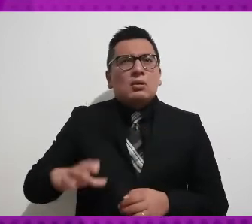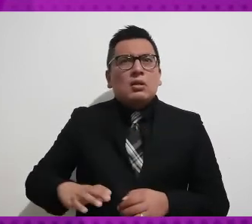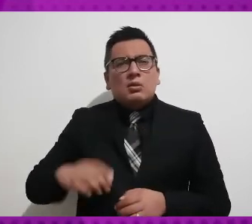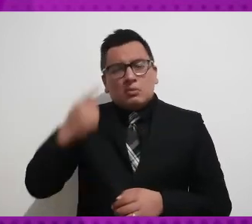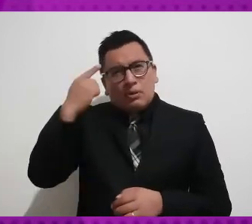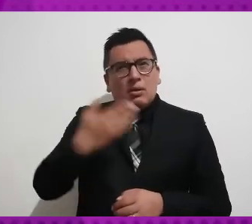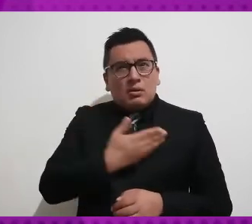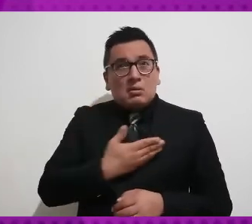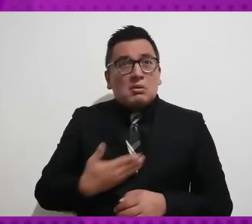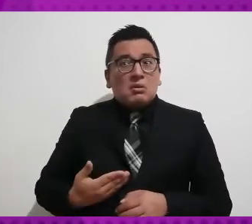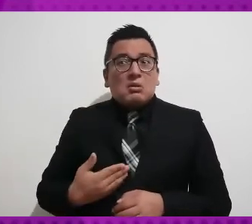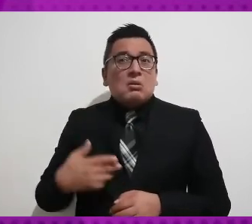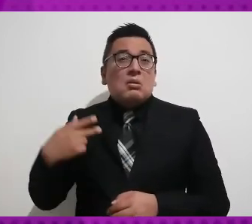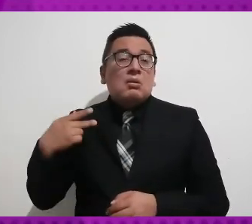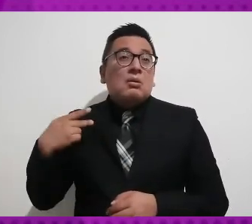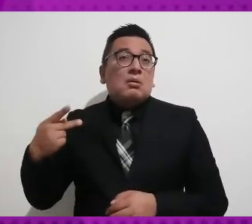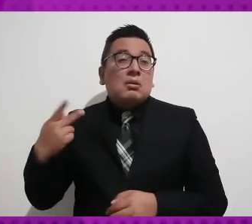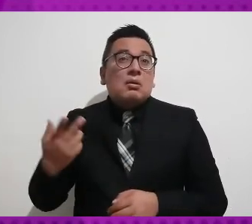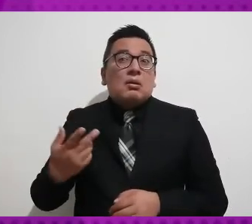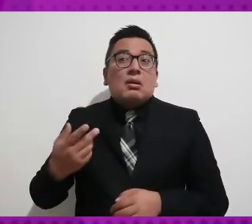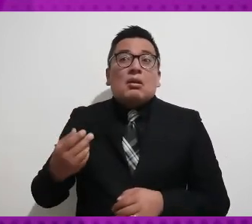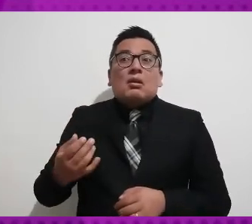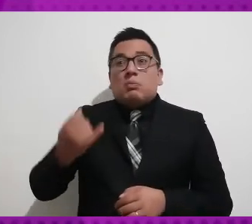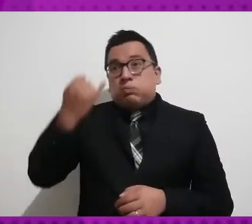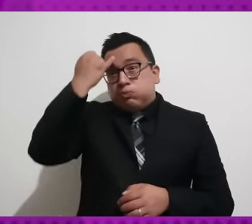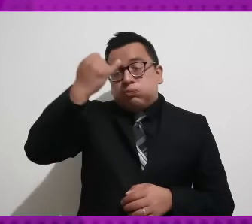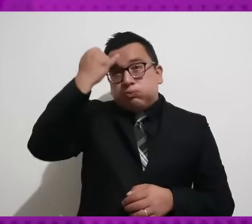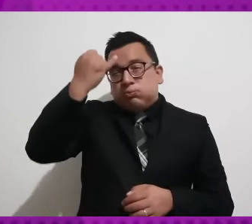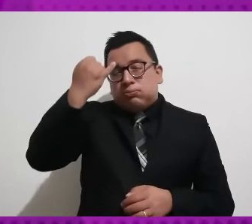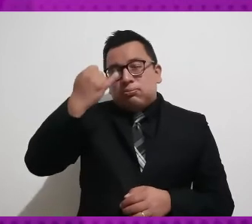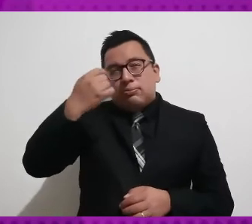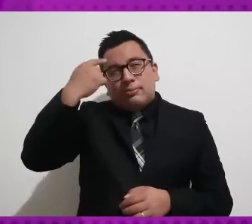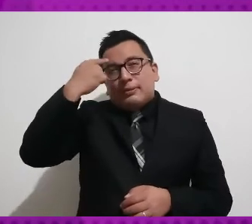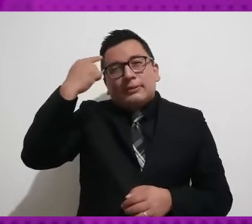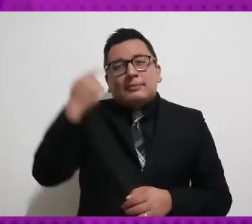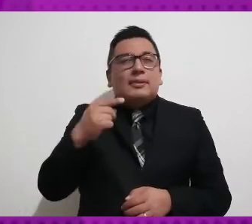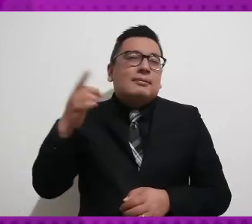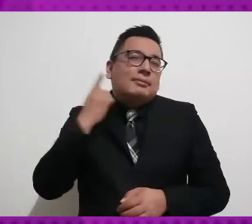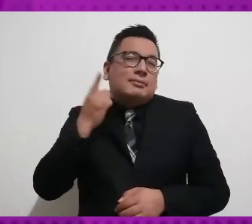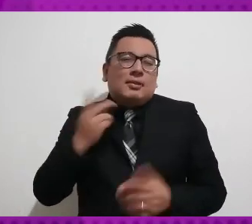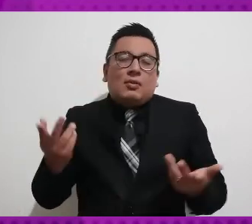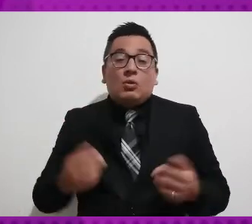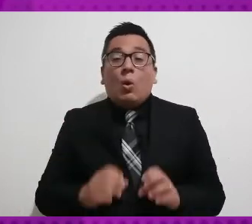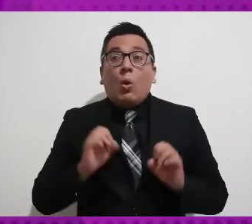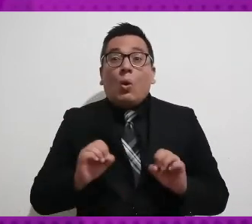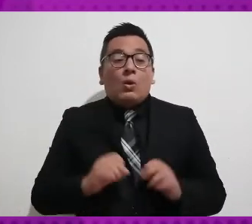que hacen propuestas que le corresponden al ejecutivo y candidatos a algún